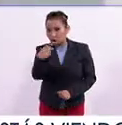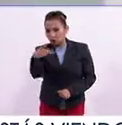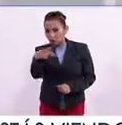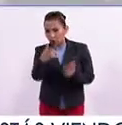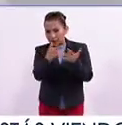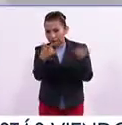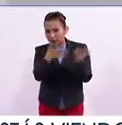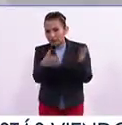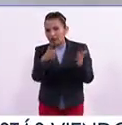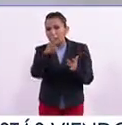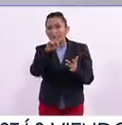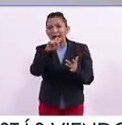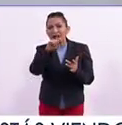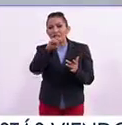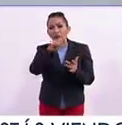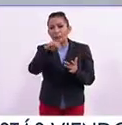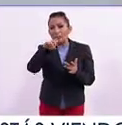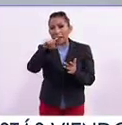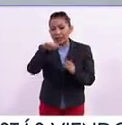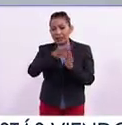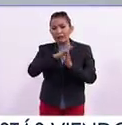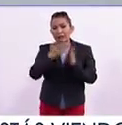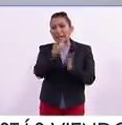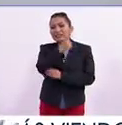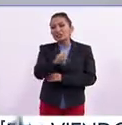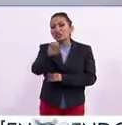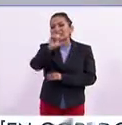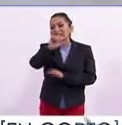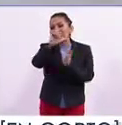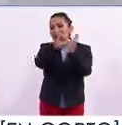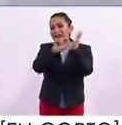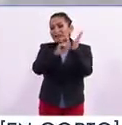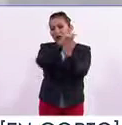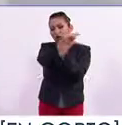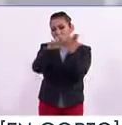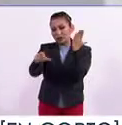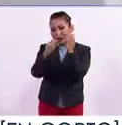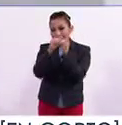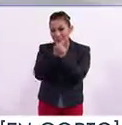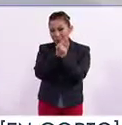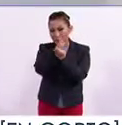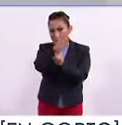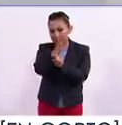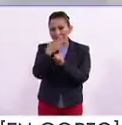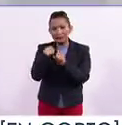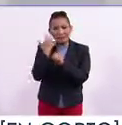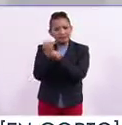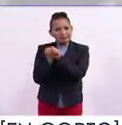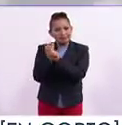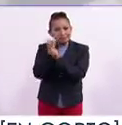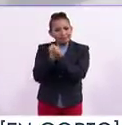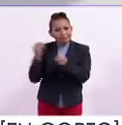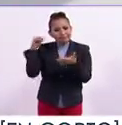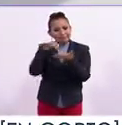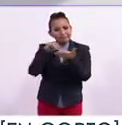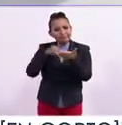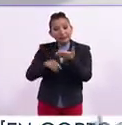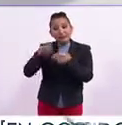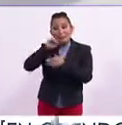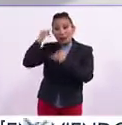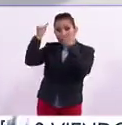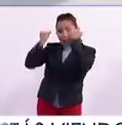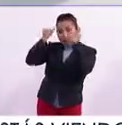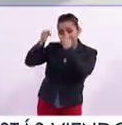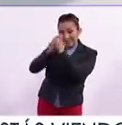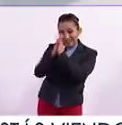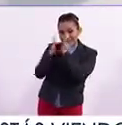ha publicado más de 160 artículos de investigación y difusión. Además, es autor de varios libros de diseño estructural, entre